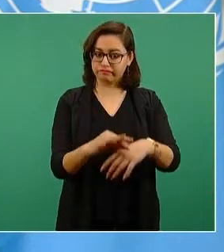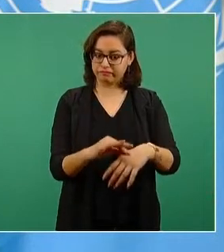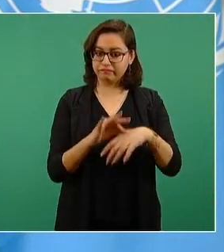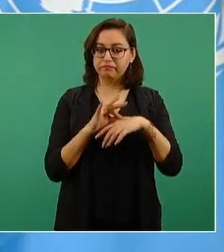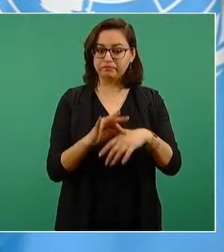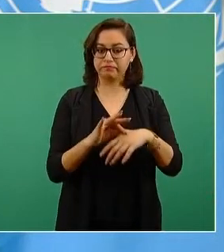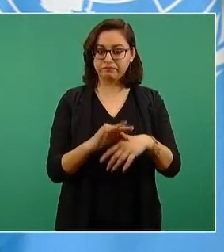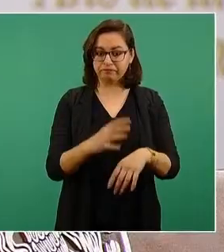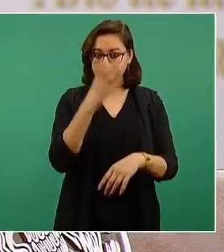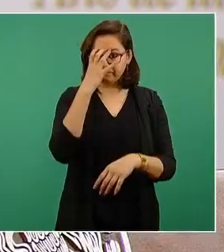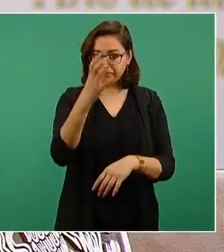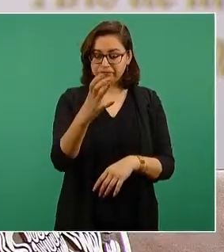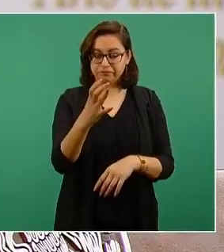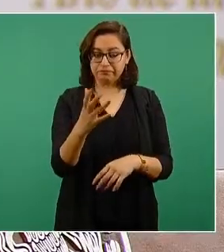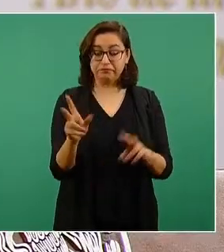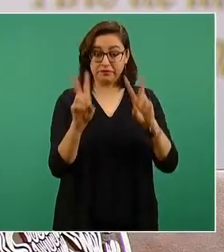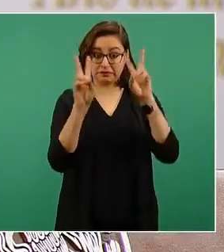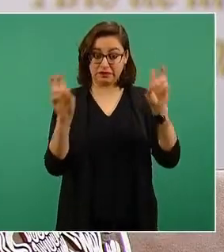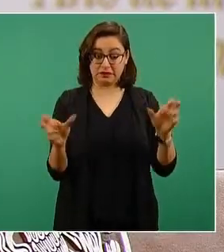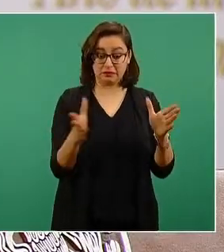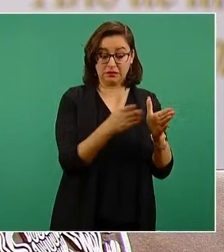que el neoliberalismo